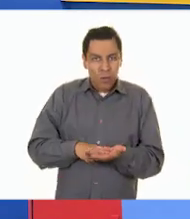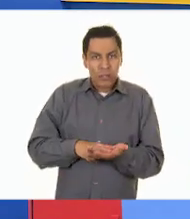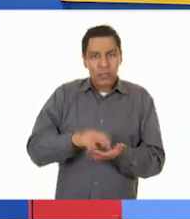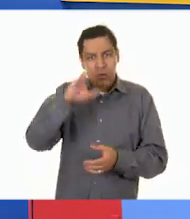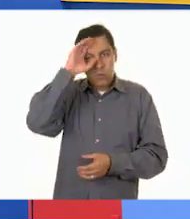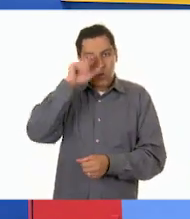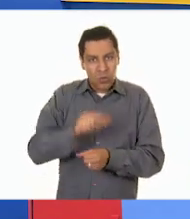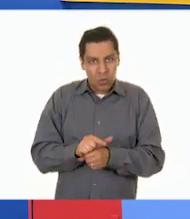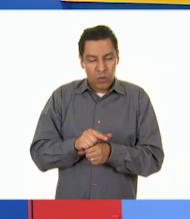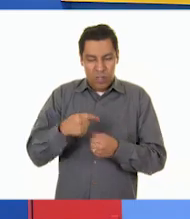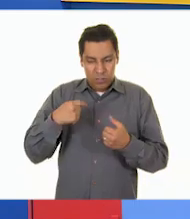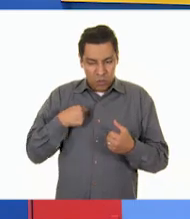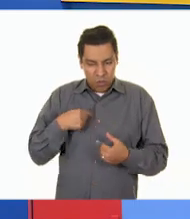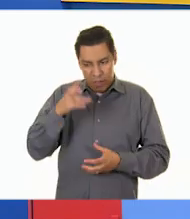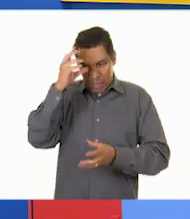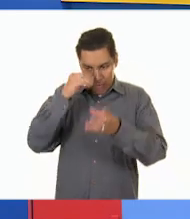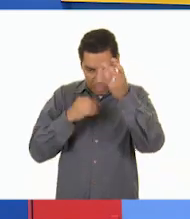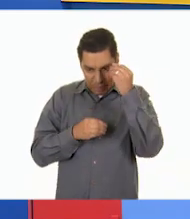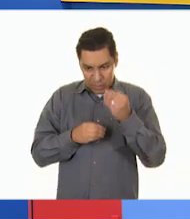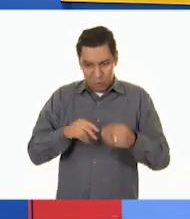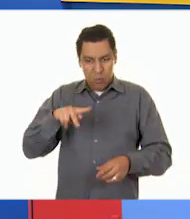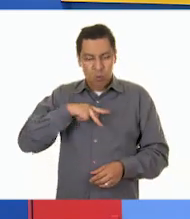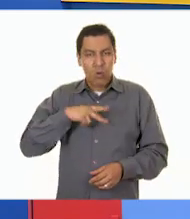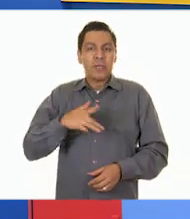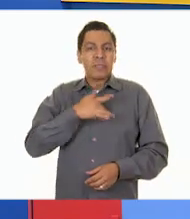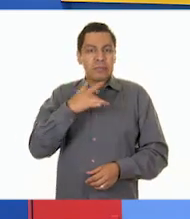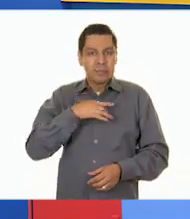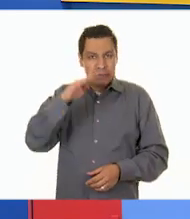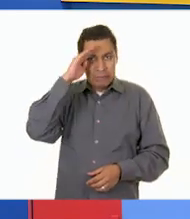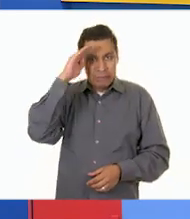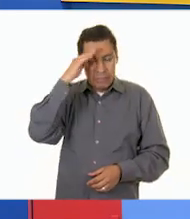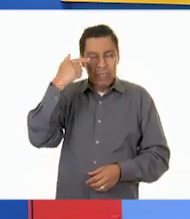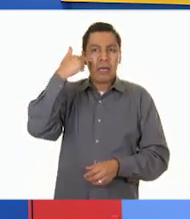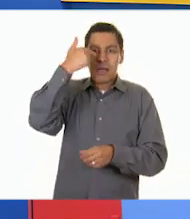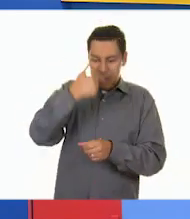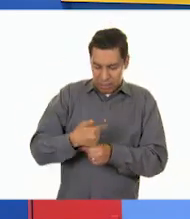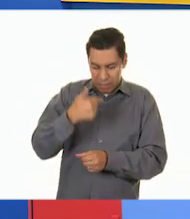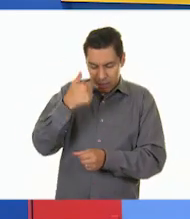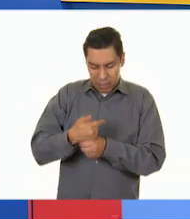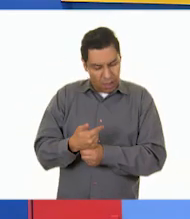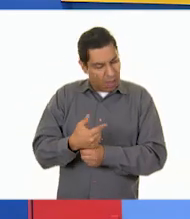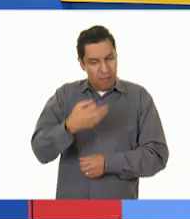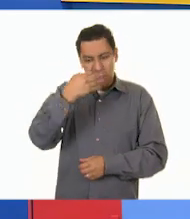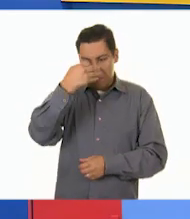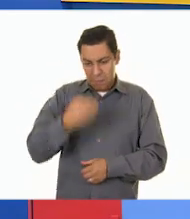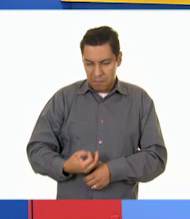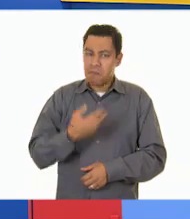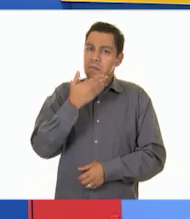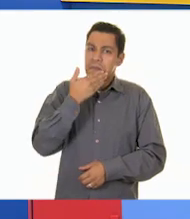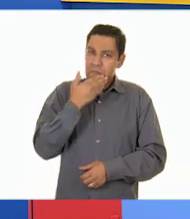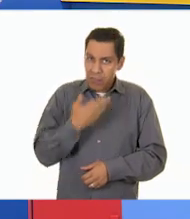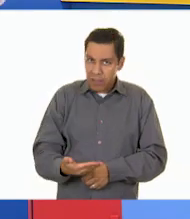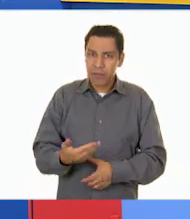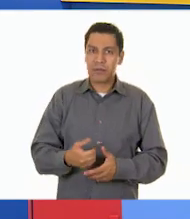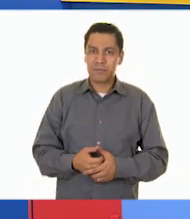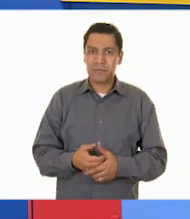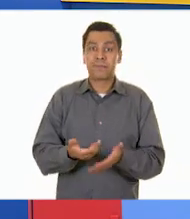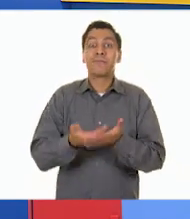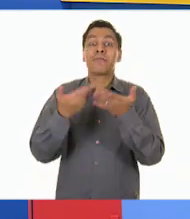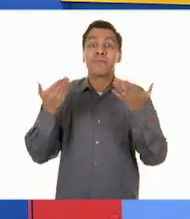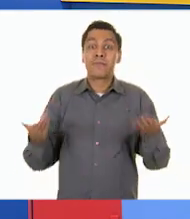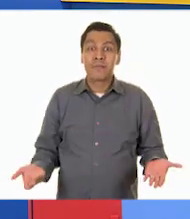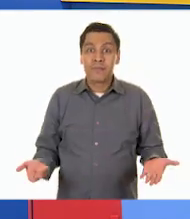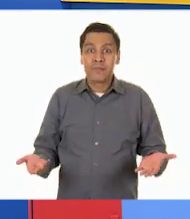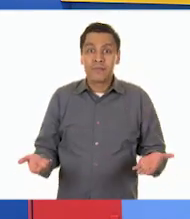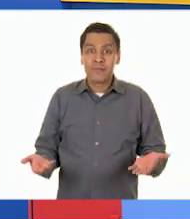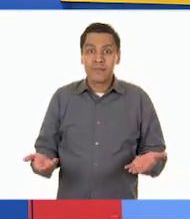de la educación básica alumnas y alumnos se conozcan y acepten y ahora vamos